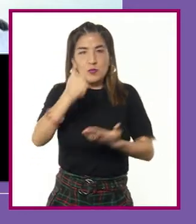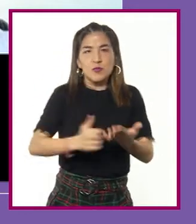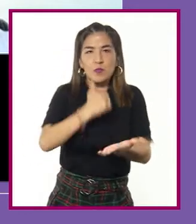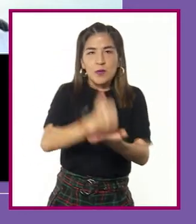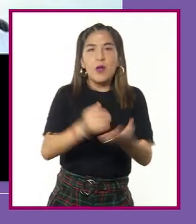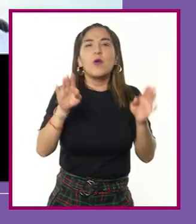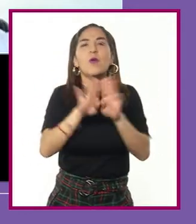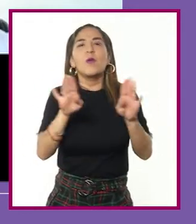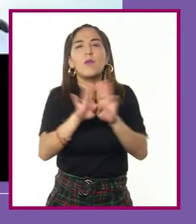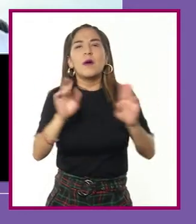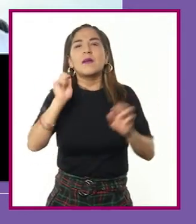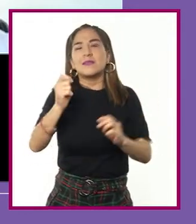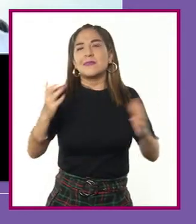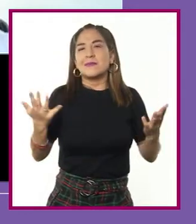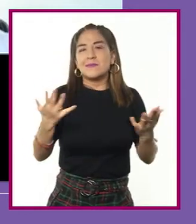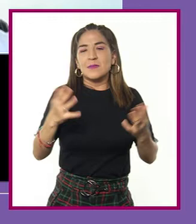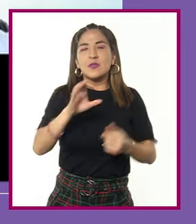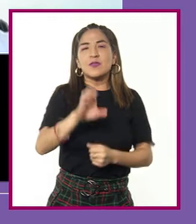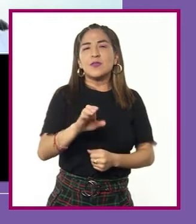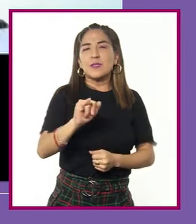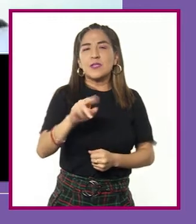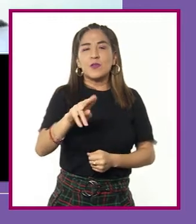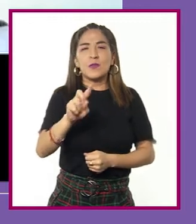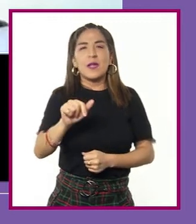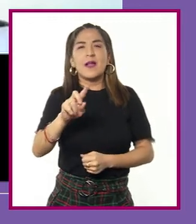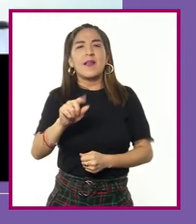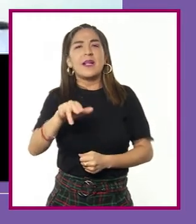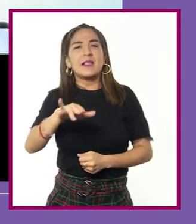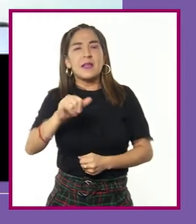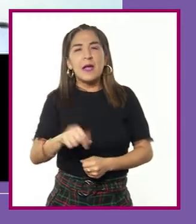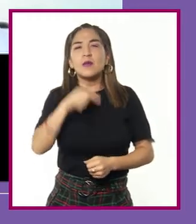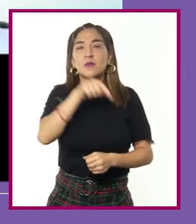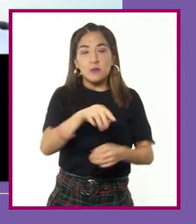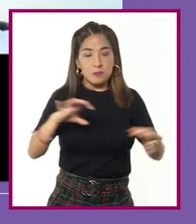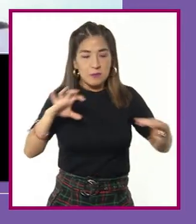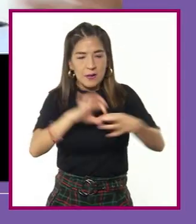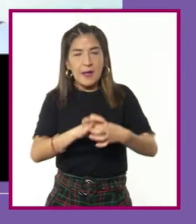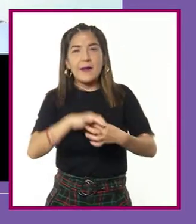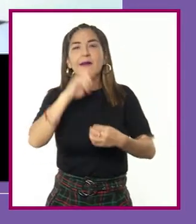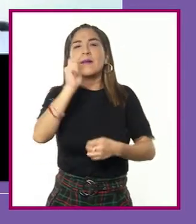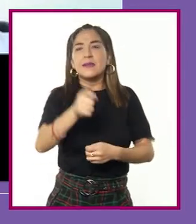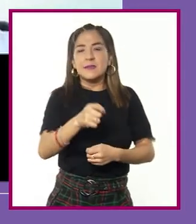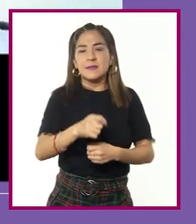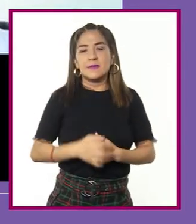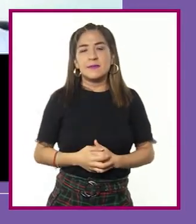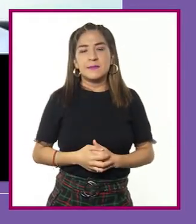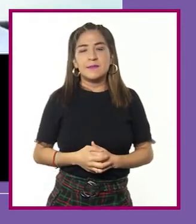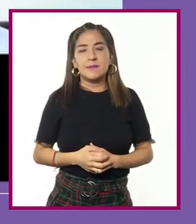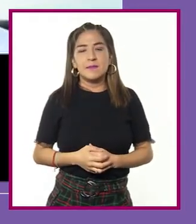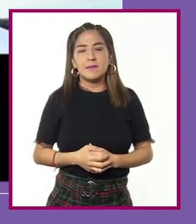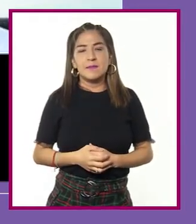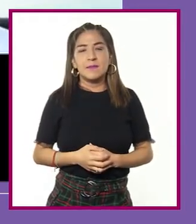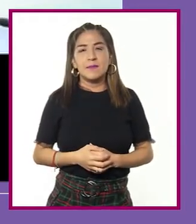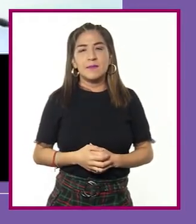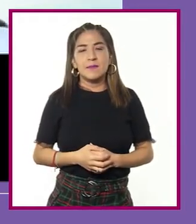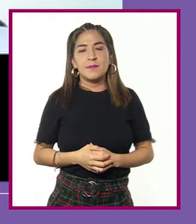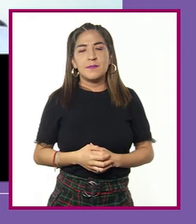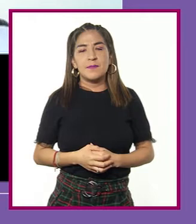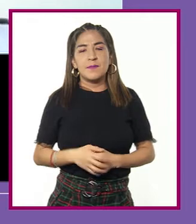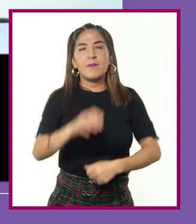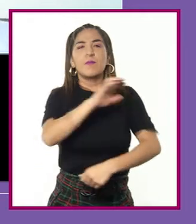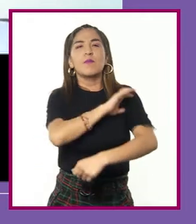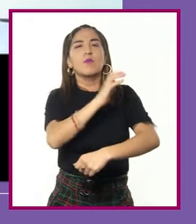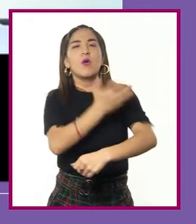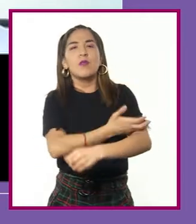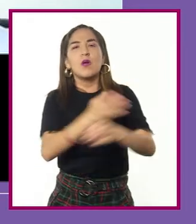un concepto que se llama ciudadanía. Por lo tanto, desde esa característica ciudadana podemos incidir en el poder. ¿Cuál es la forma en que